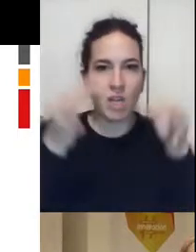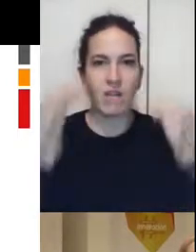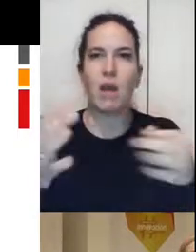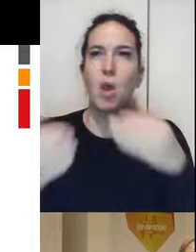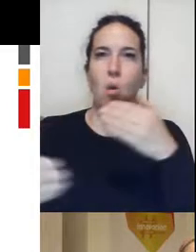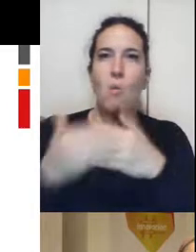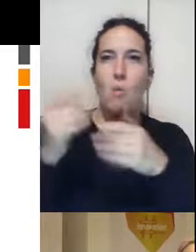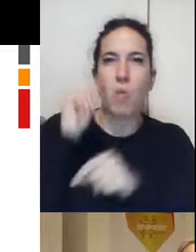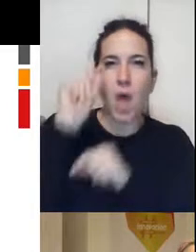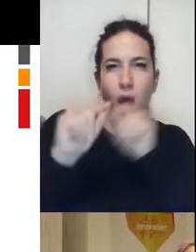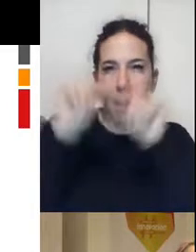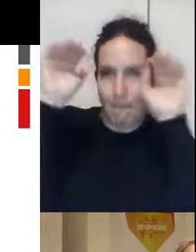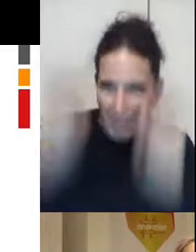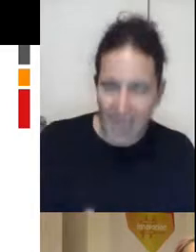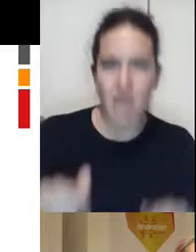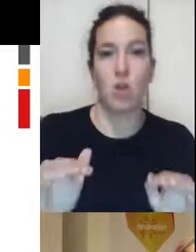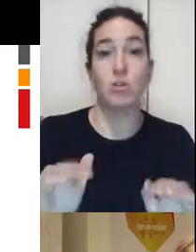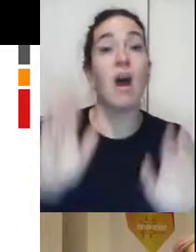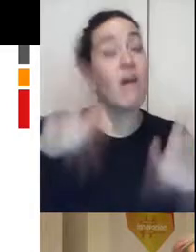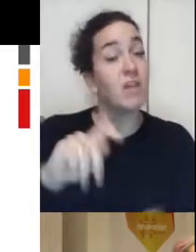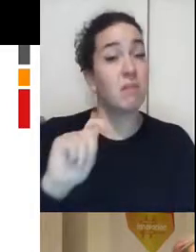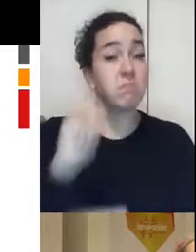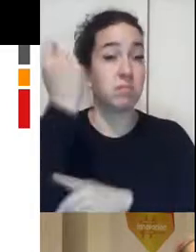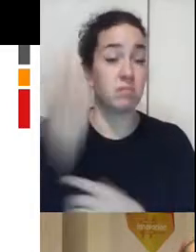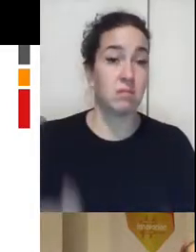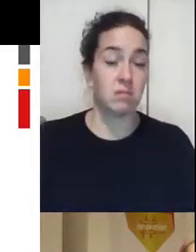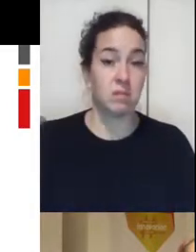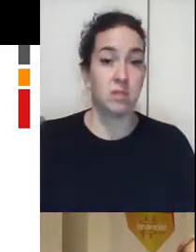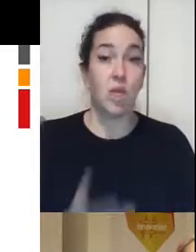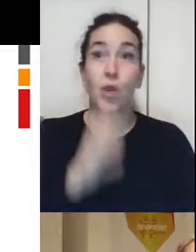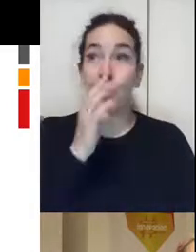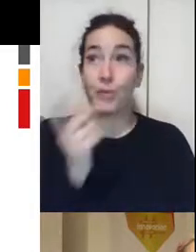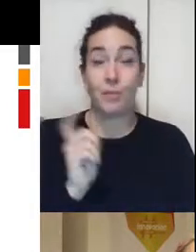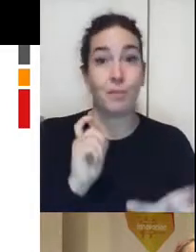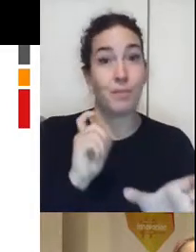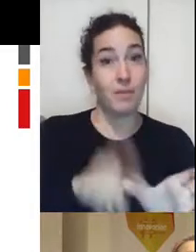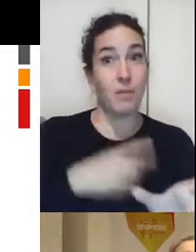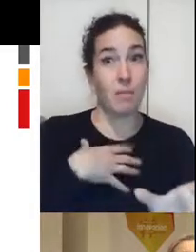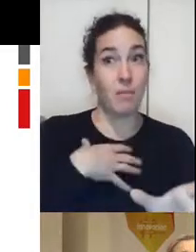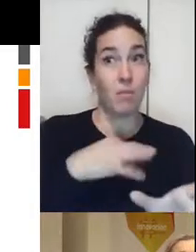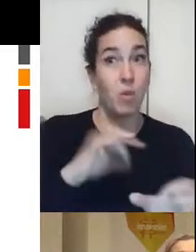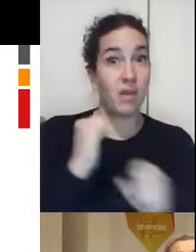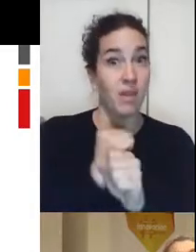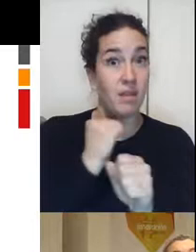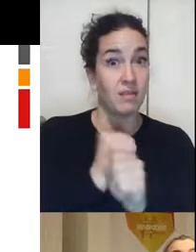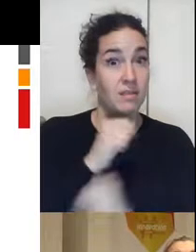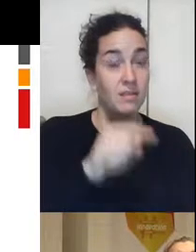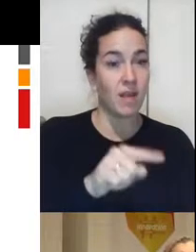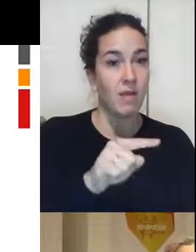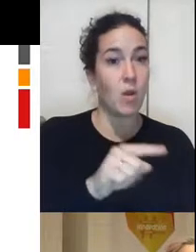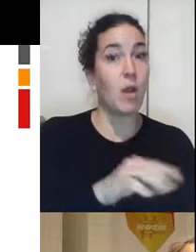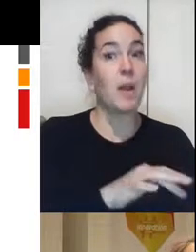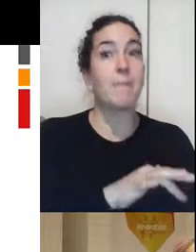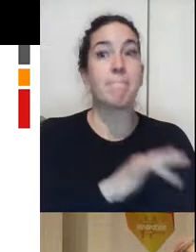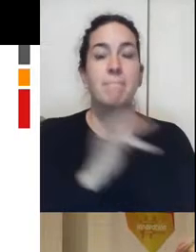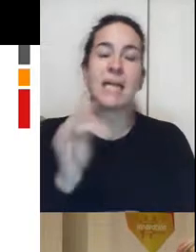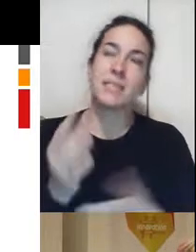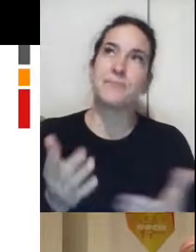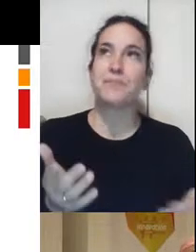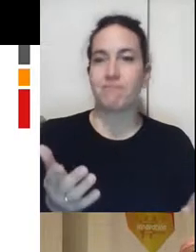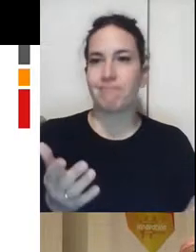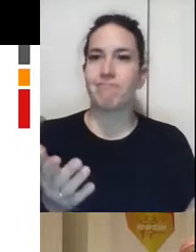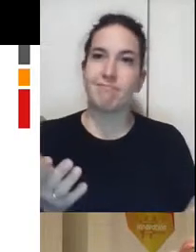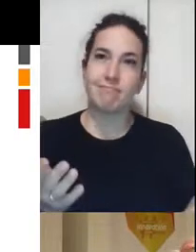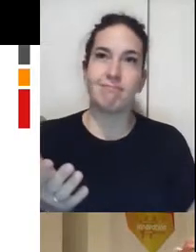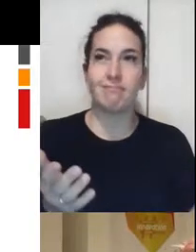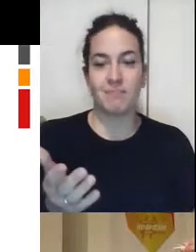día, yo creo que se dio por conseguido, porque además el hecho de poder participar en una iniciativa que además se lleva a cabo